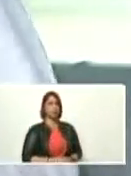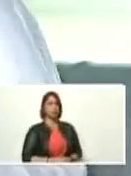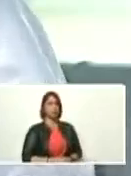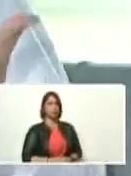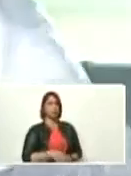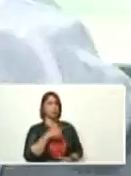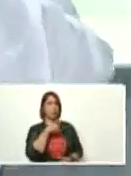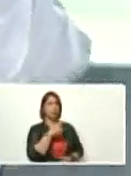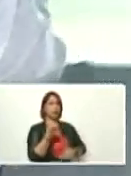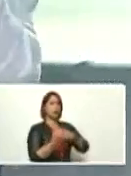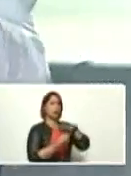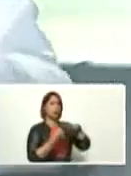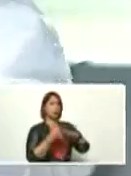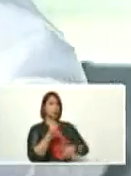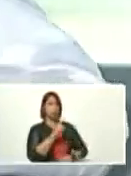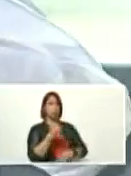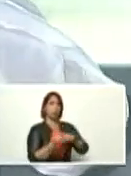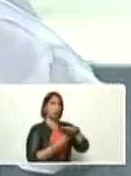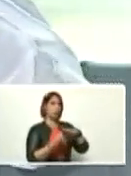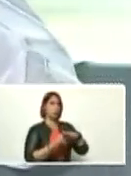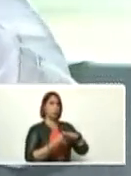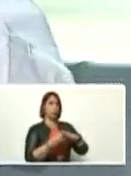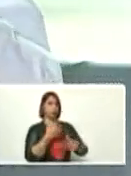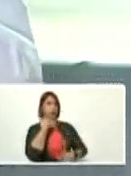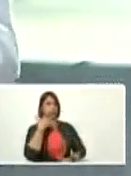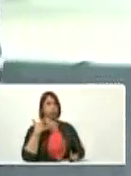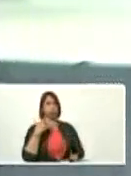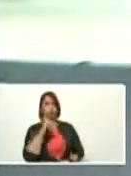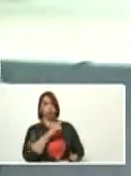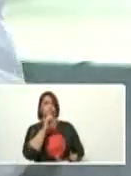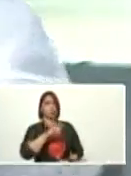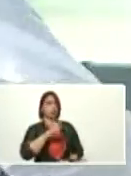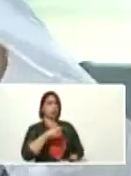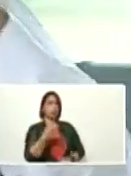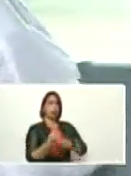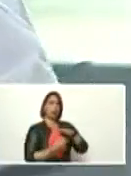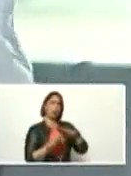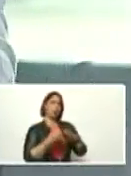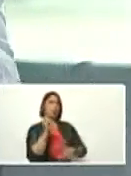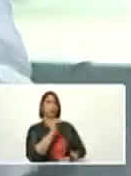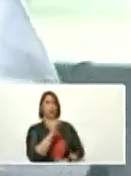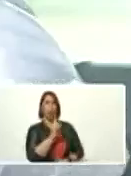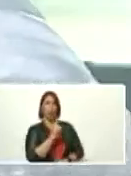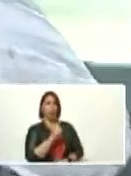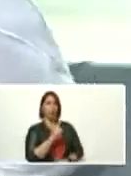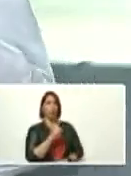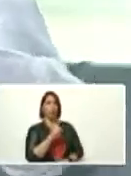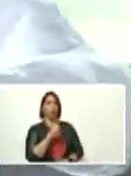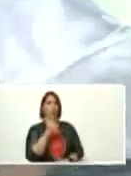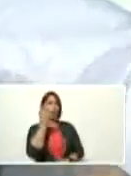Esa instancia, que no es una instancia burocrática, que no requiere una institución, no requiere crear